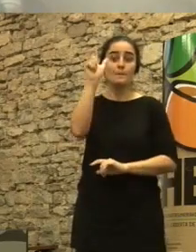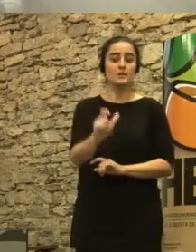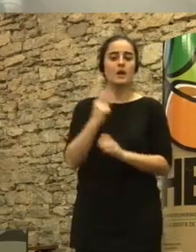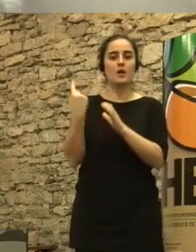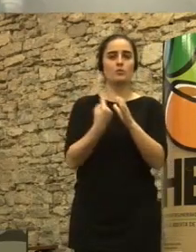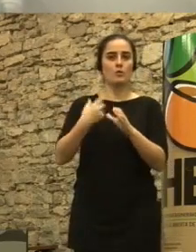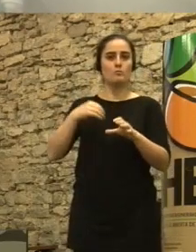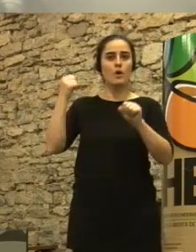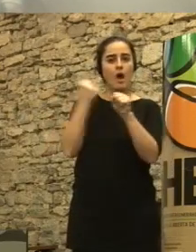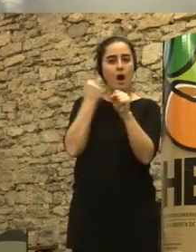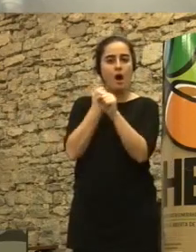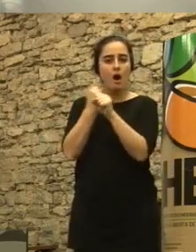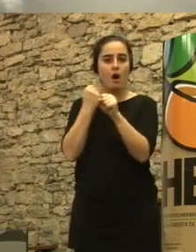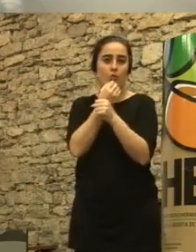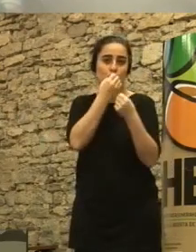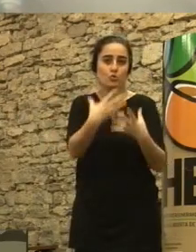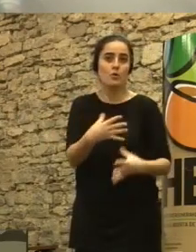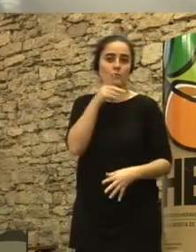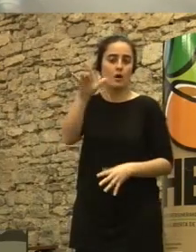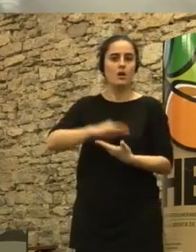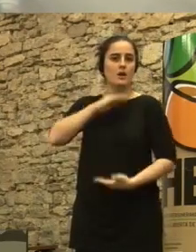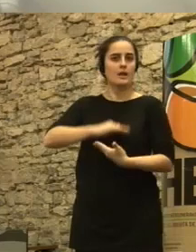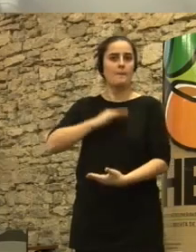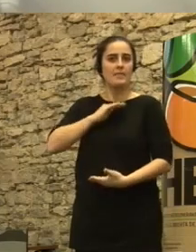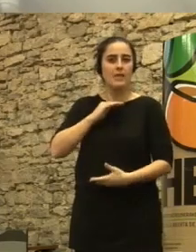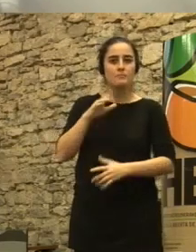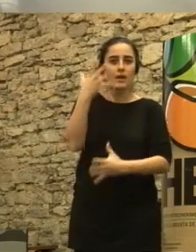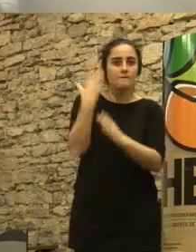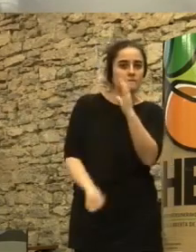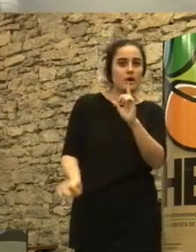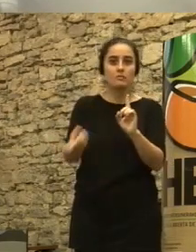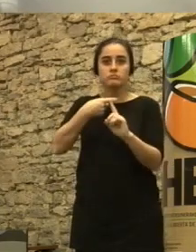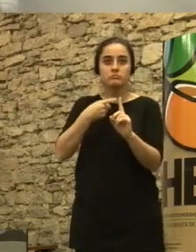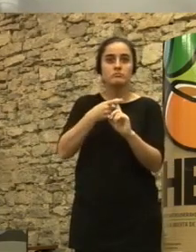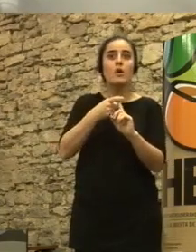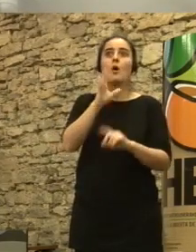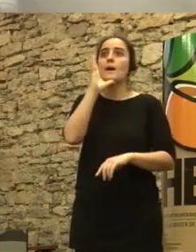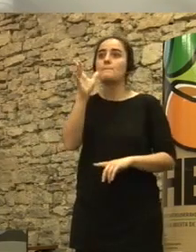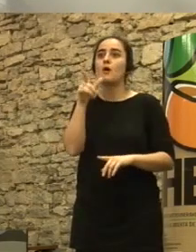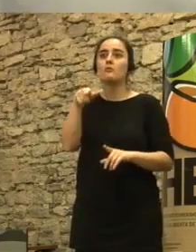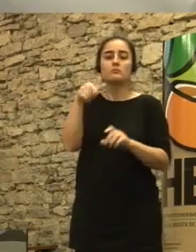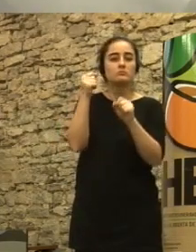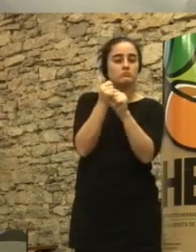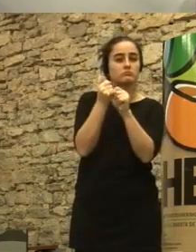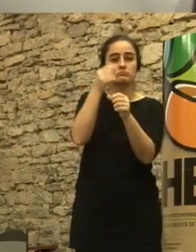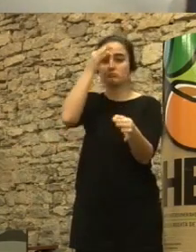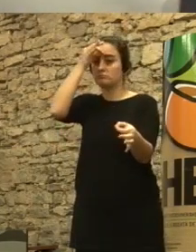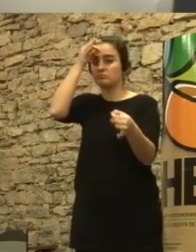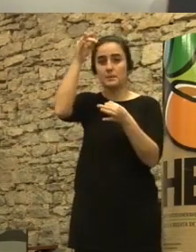un gran empleado en el software. Por su capacidad extraordinaria de identificar los errores, por su precisión